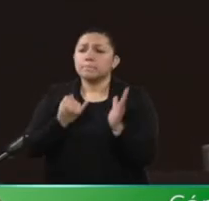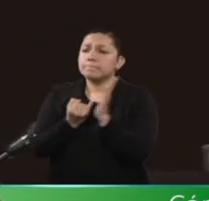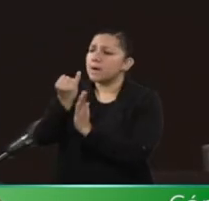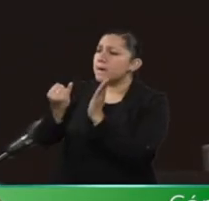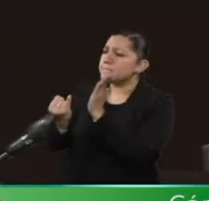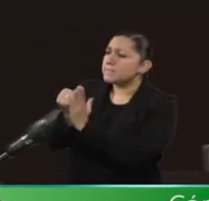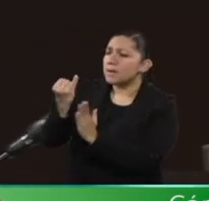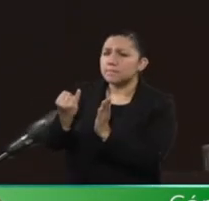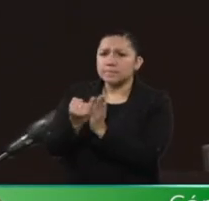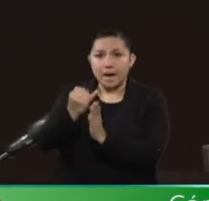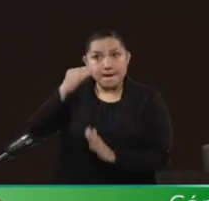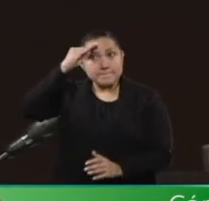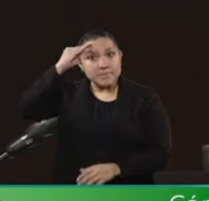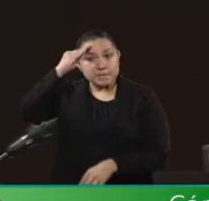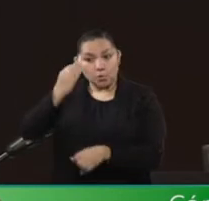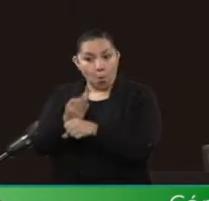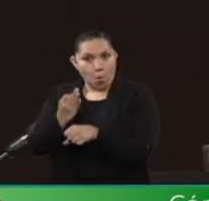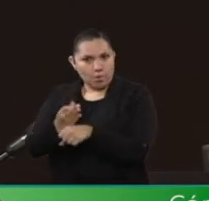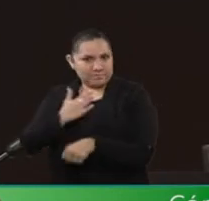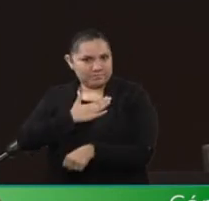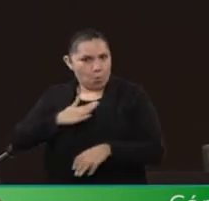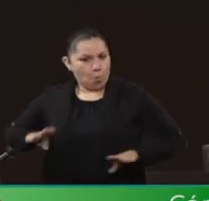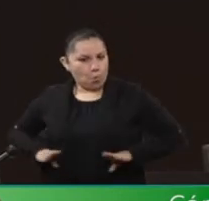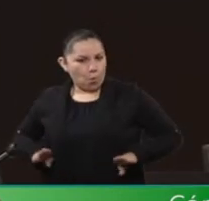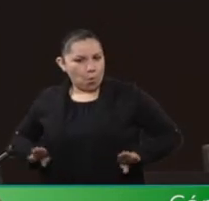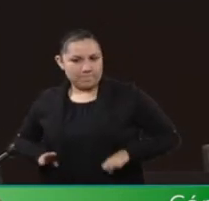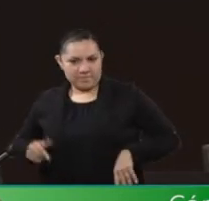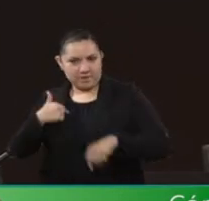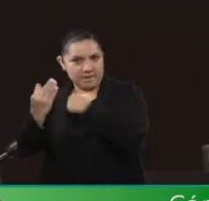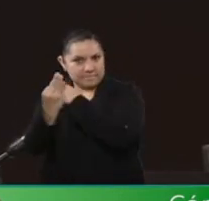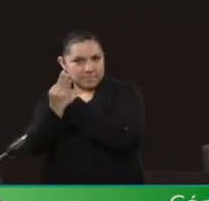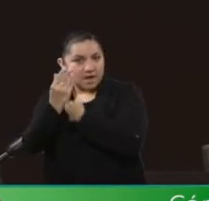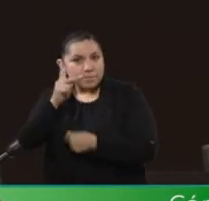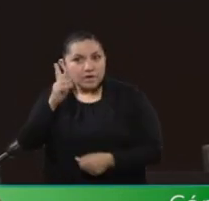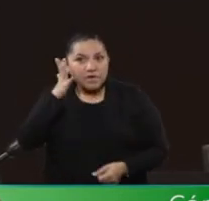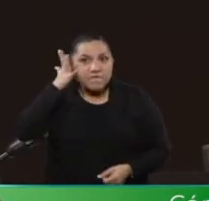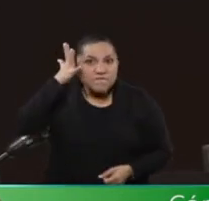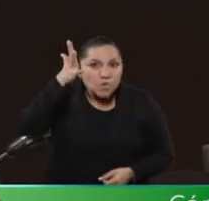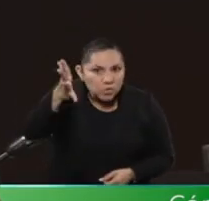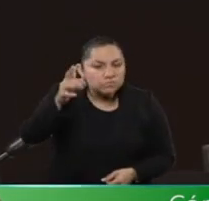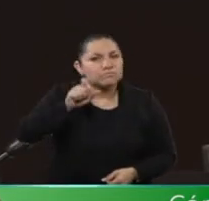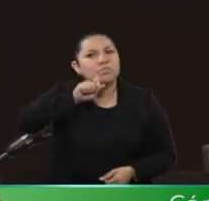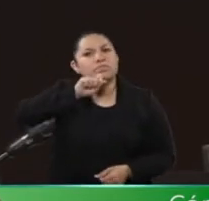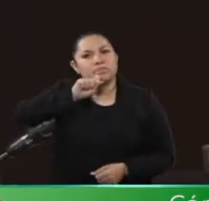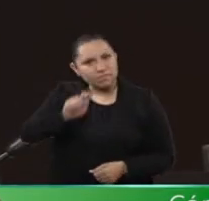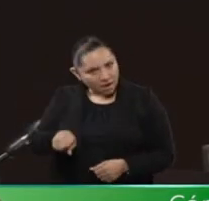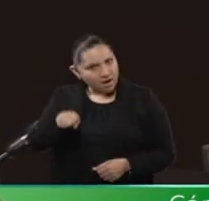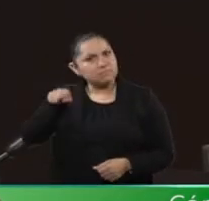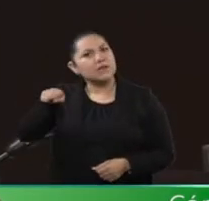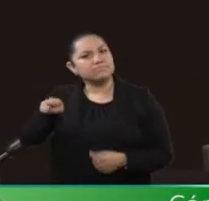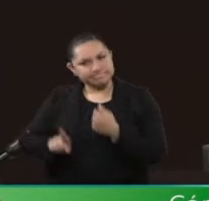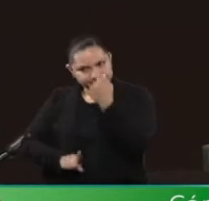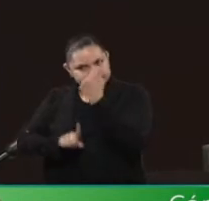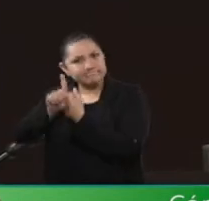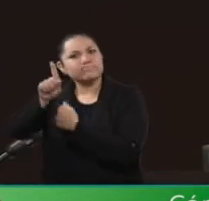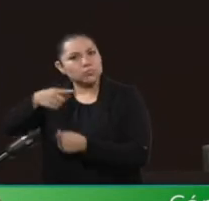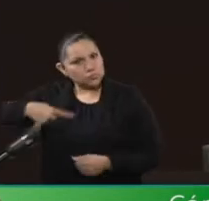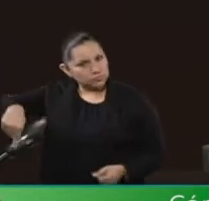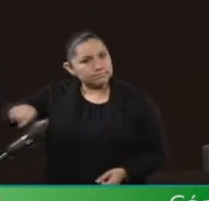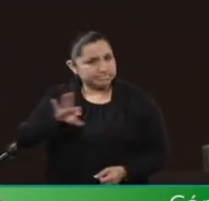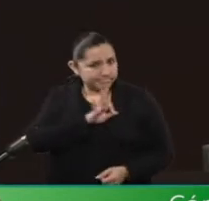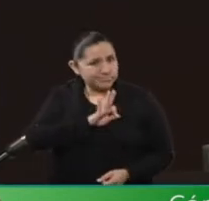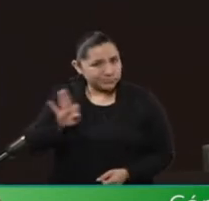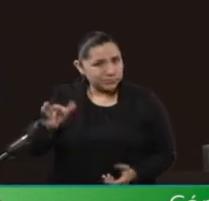perjudicando a todos en un futuro inmediato. Aprobar el dictamen bajo discusión es socavar las bases de la democracia